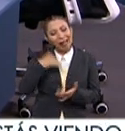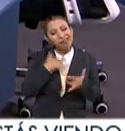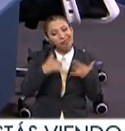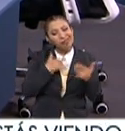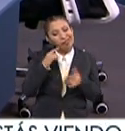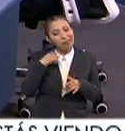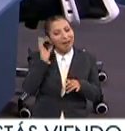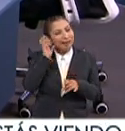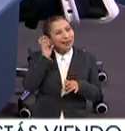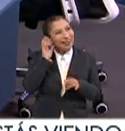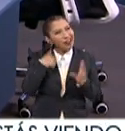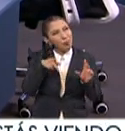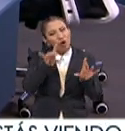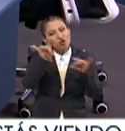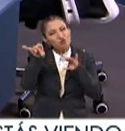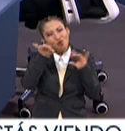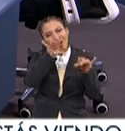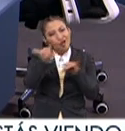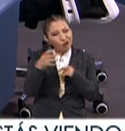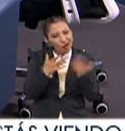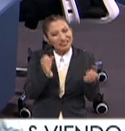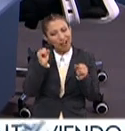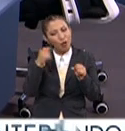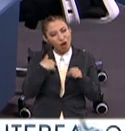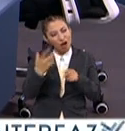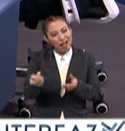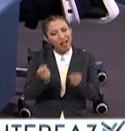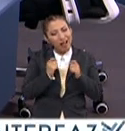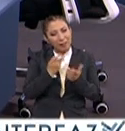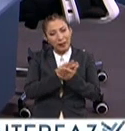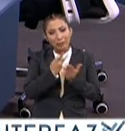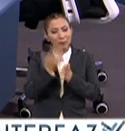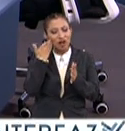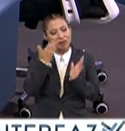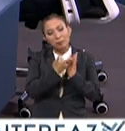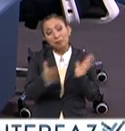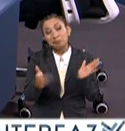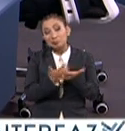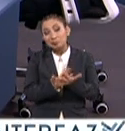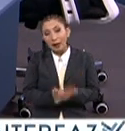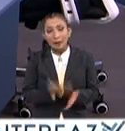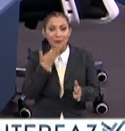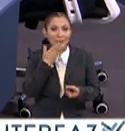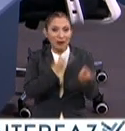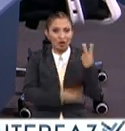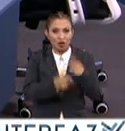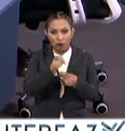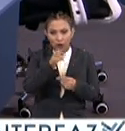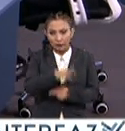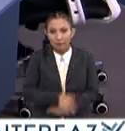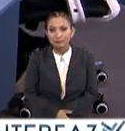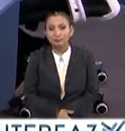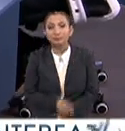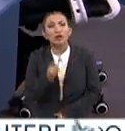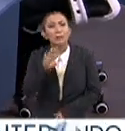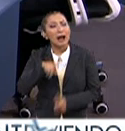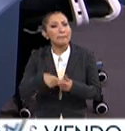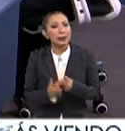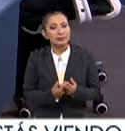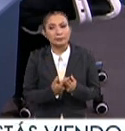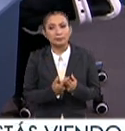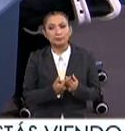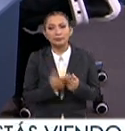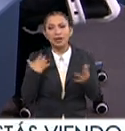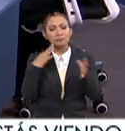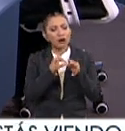era una sospechaba, eminencia, sí. Era cuestión de tiempo entonces. Sí, nada más era cuestión de tiempo, sí. Pues bienvenido. Sí. Doctor, para iniciar,